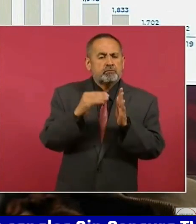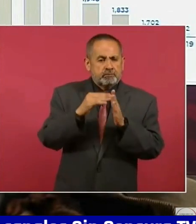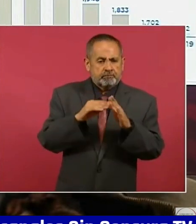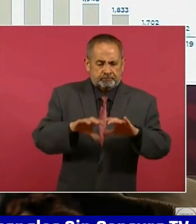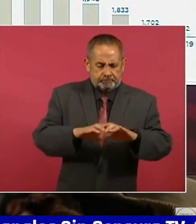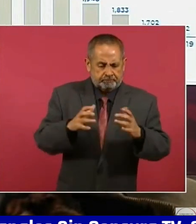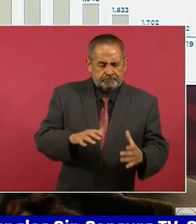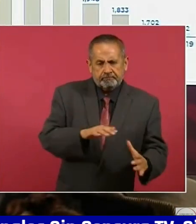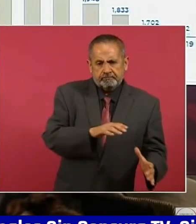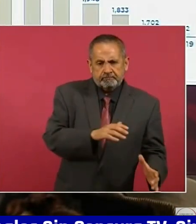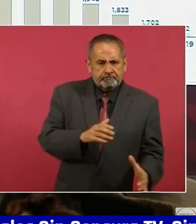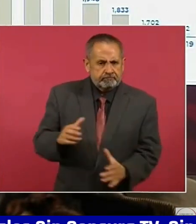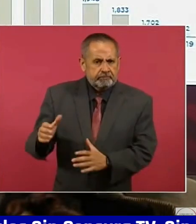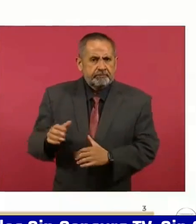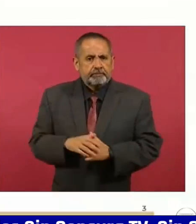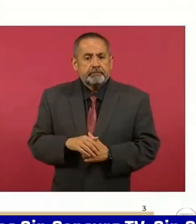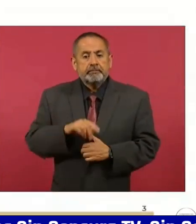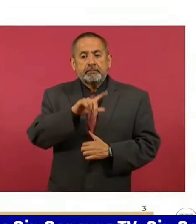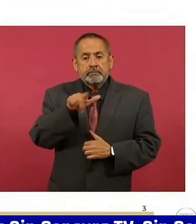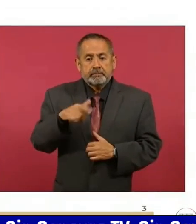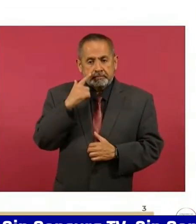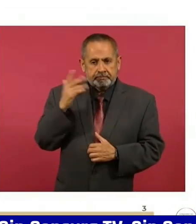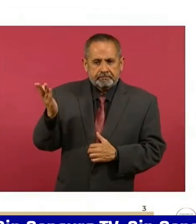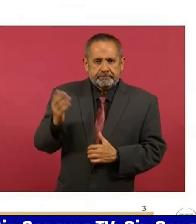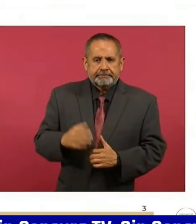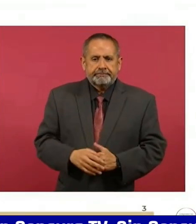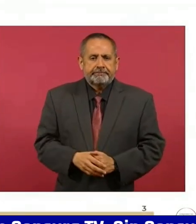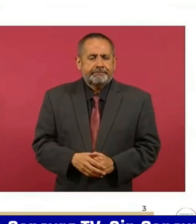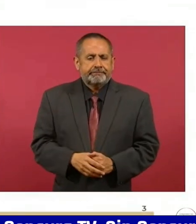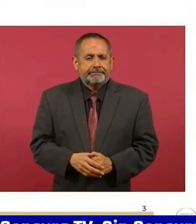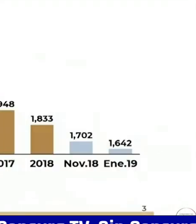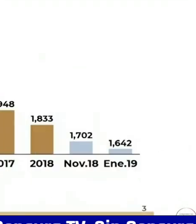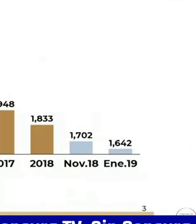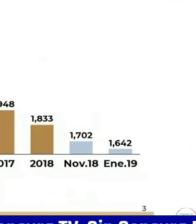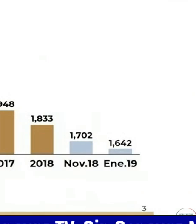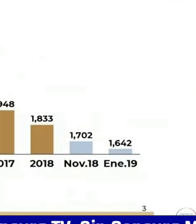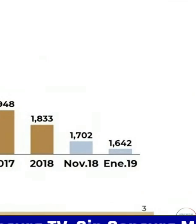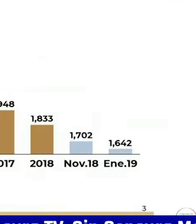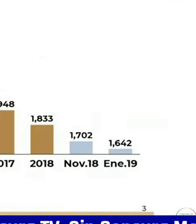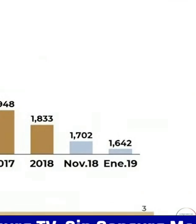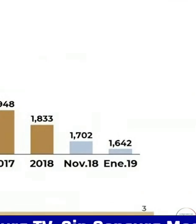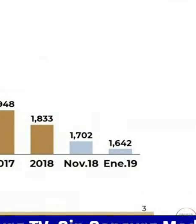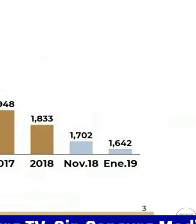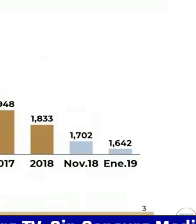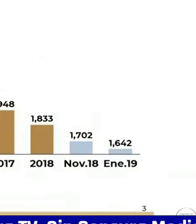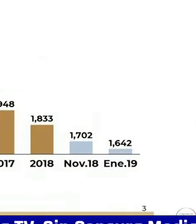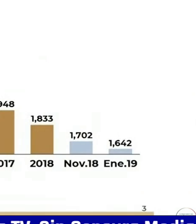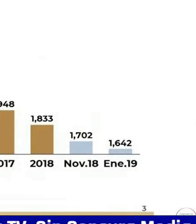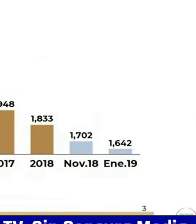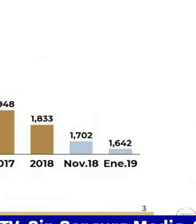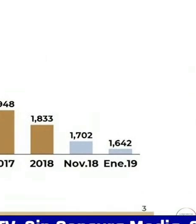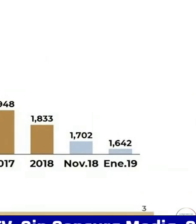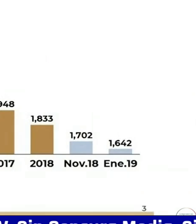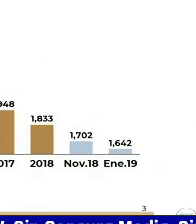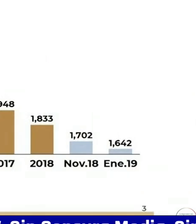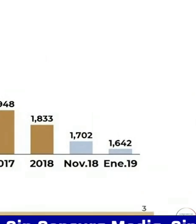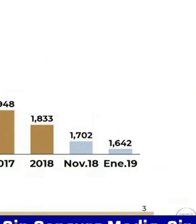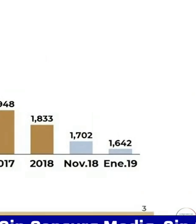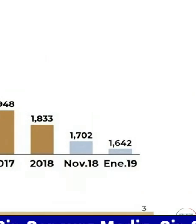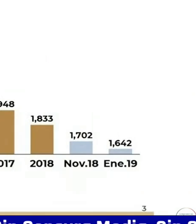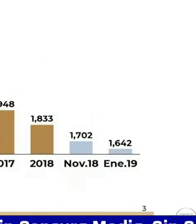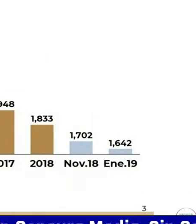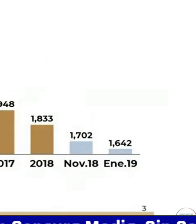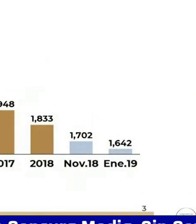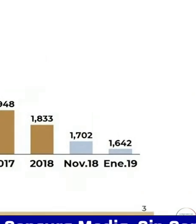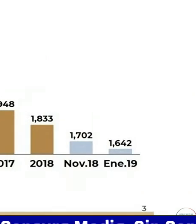barriles. ¿Y cómo fue declinando a lo largo de los años? Hubo un periodo entre el